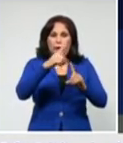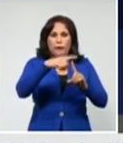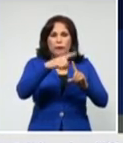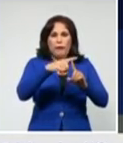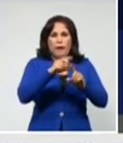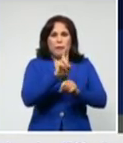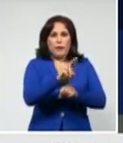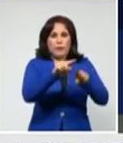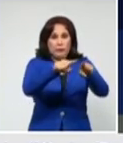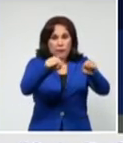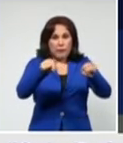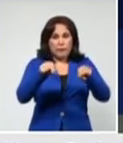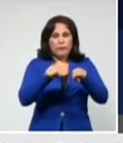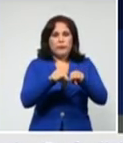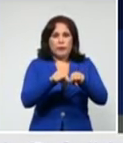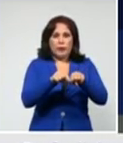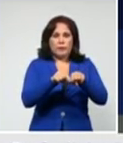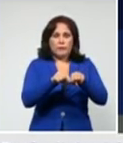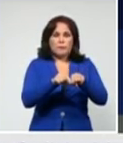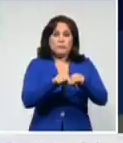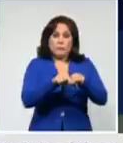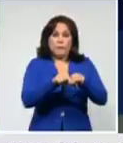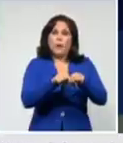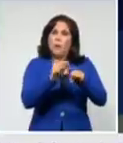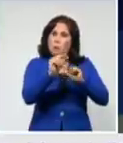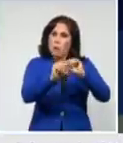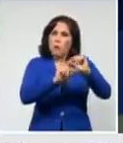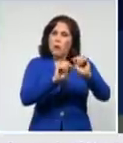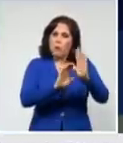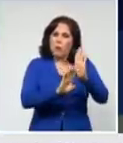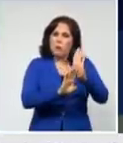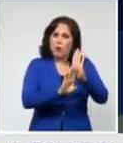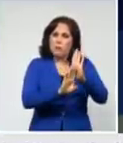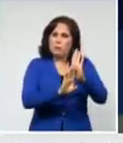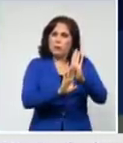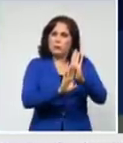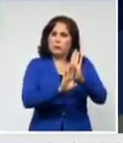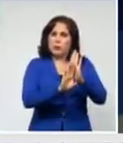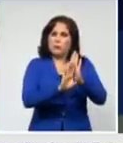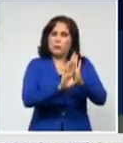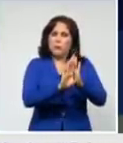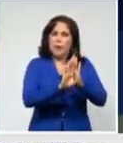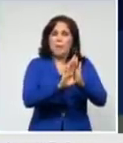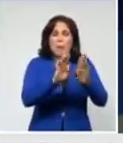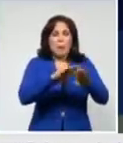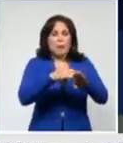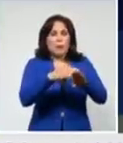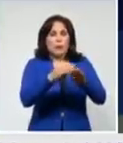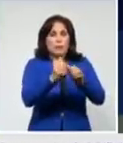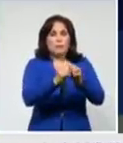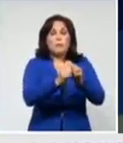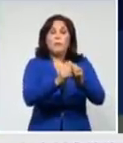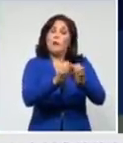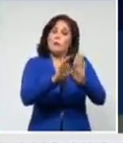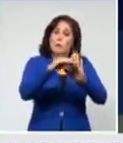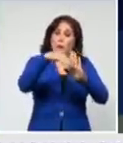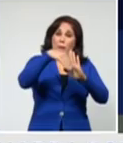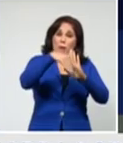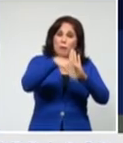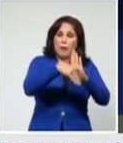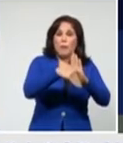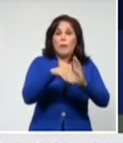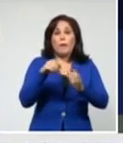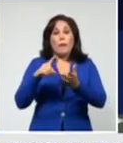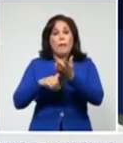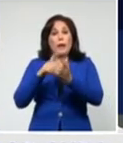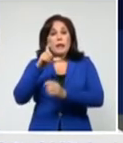intensiva. Incluso ya en la evolución del paciente, pues se había negativizado el PCR, pero